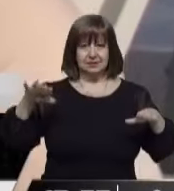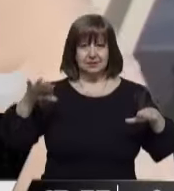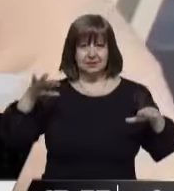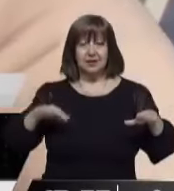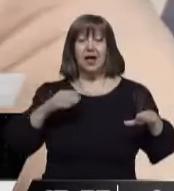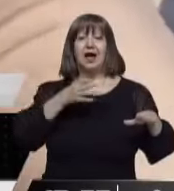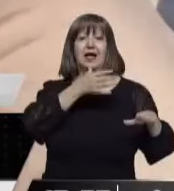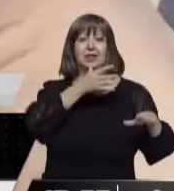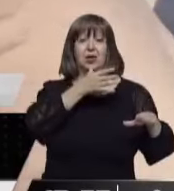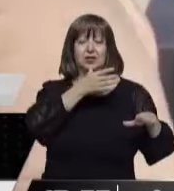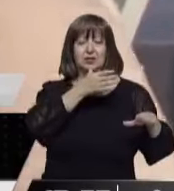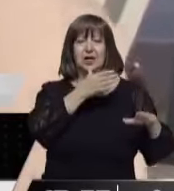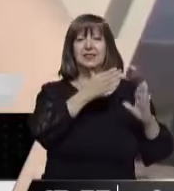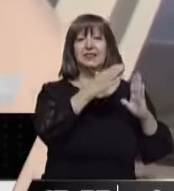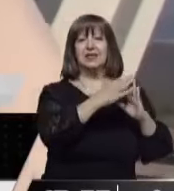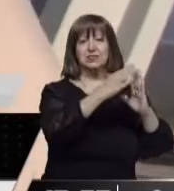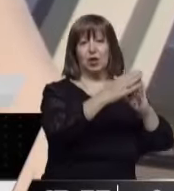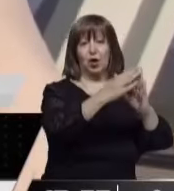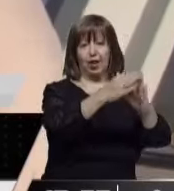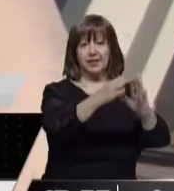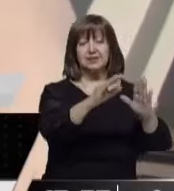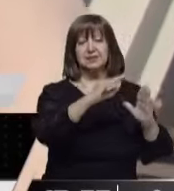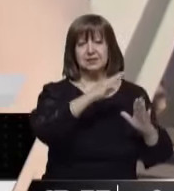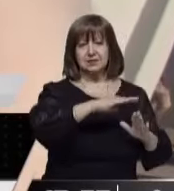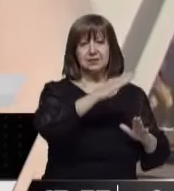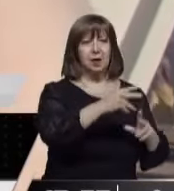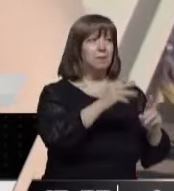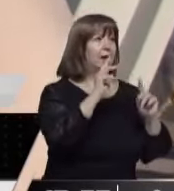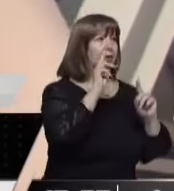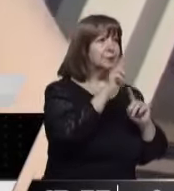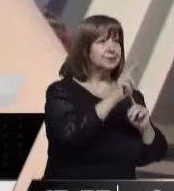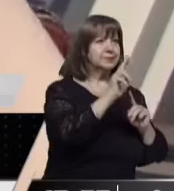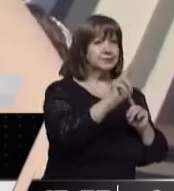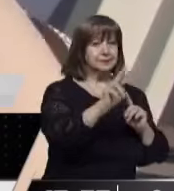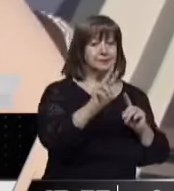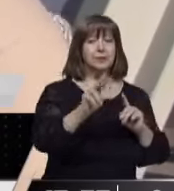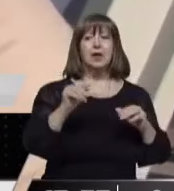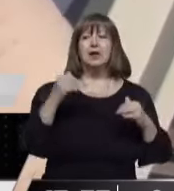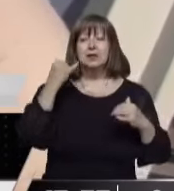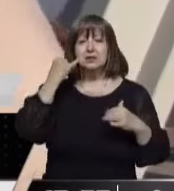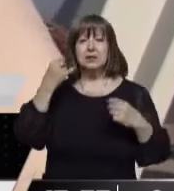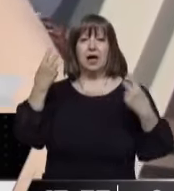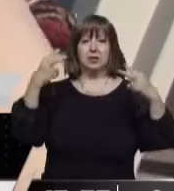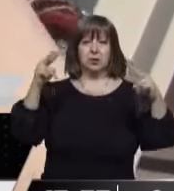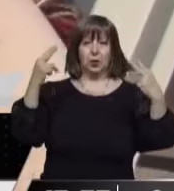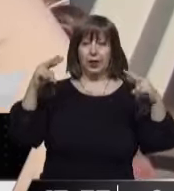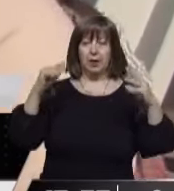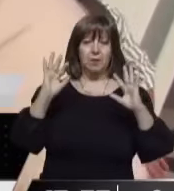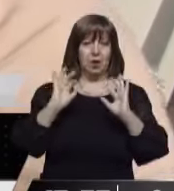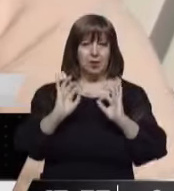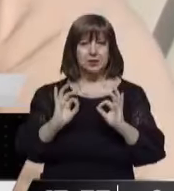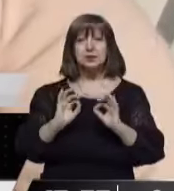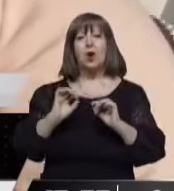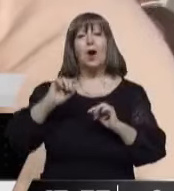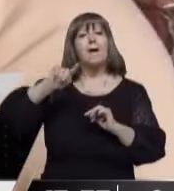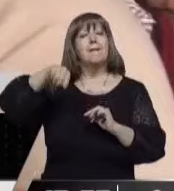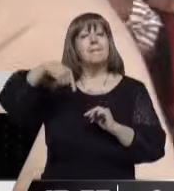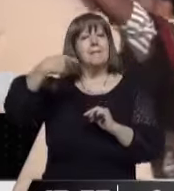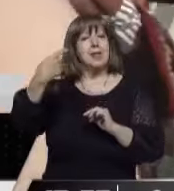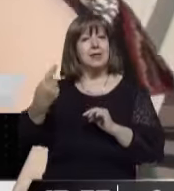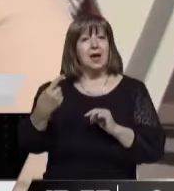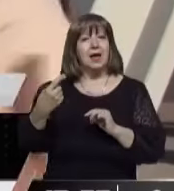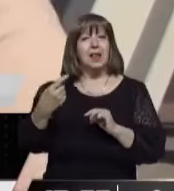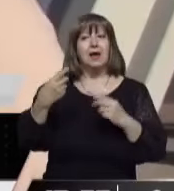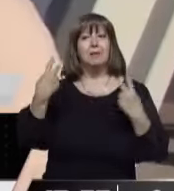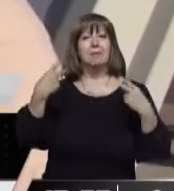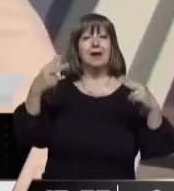también para los tupungatinos que no han podido ir estos días de paseo. El día de mañana se realiza el paseo del vino, se realiza